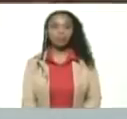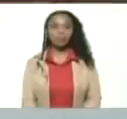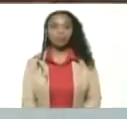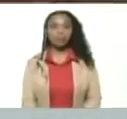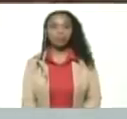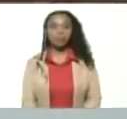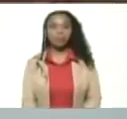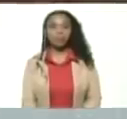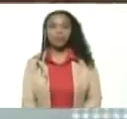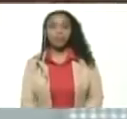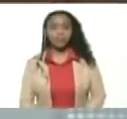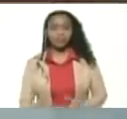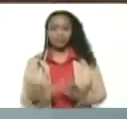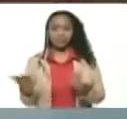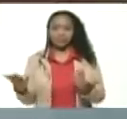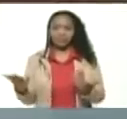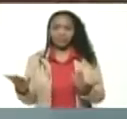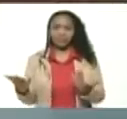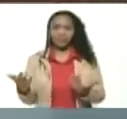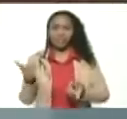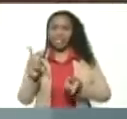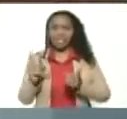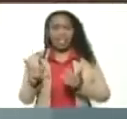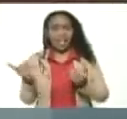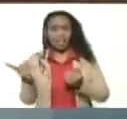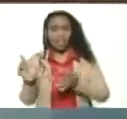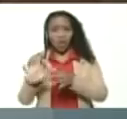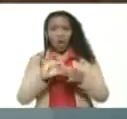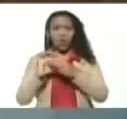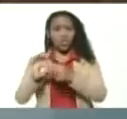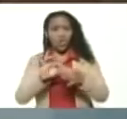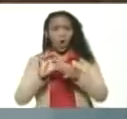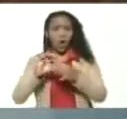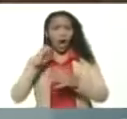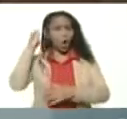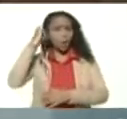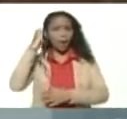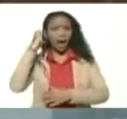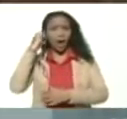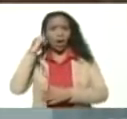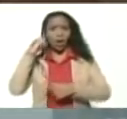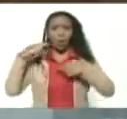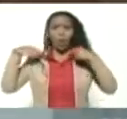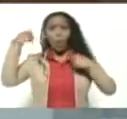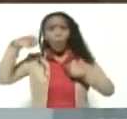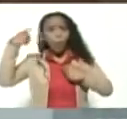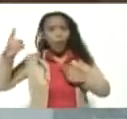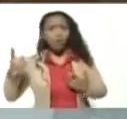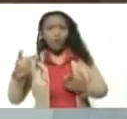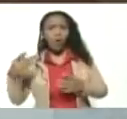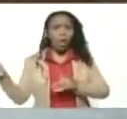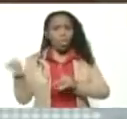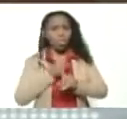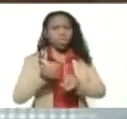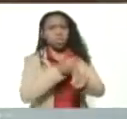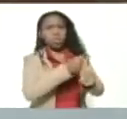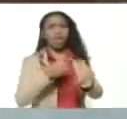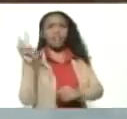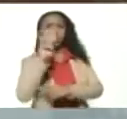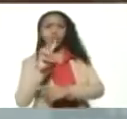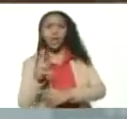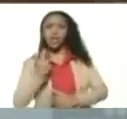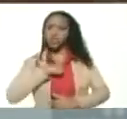Sin ton ni son, de repente la Unión Europea le dio como un ataque de locura y agredió a Venezuela,